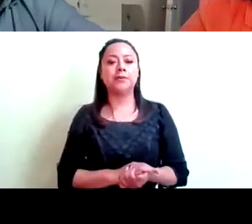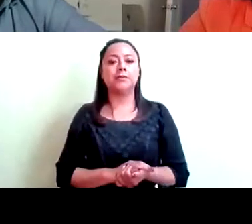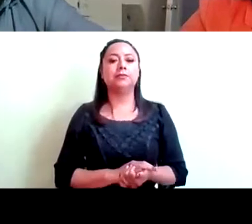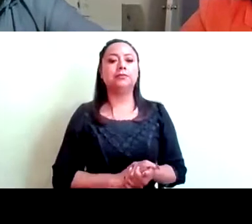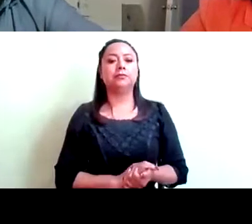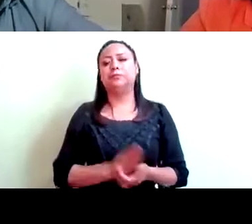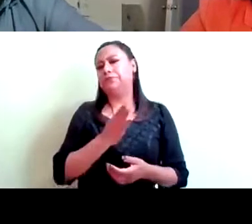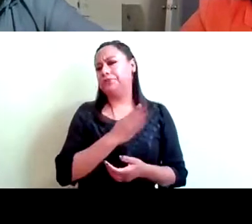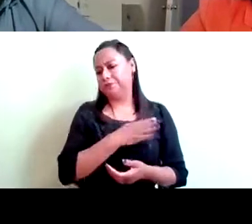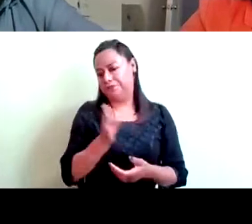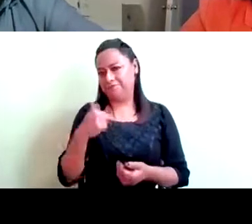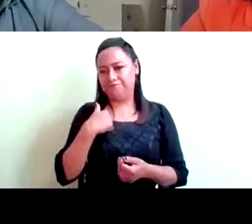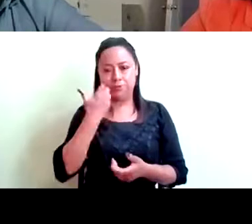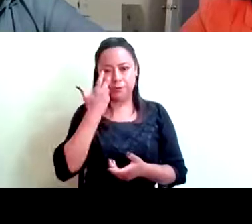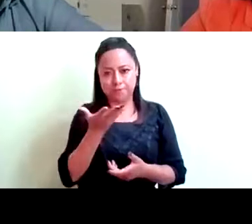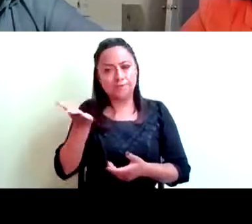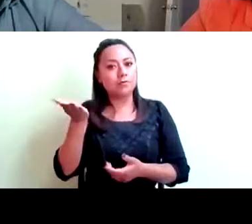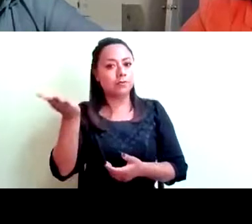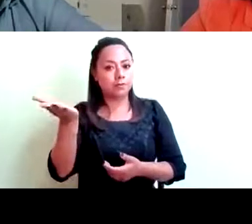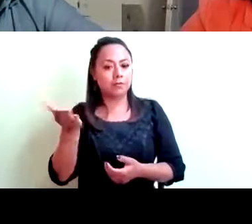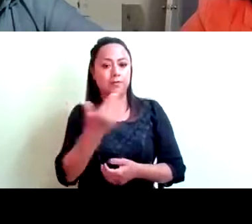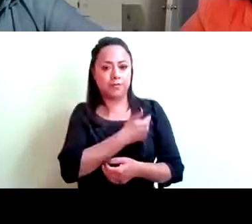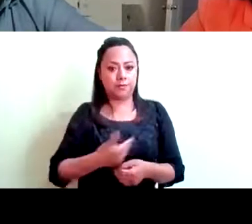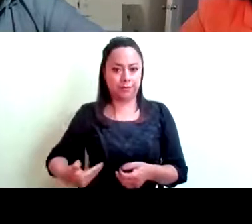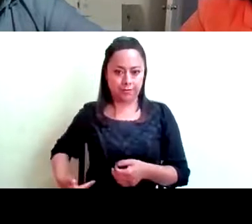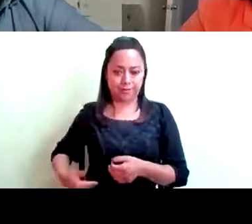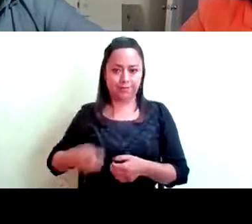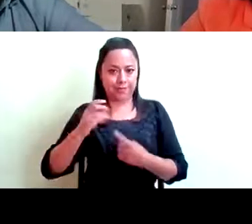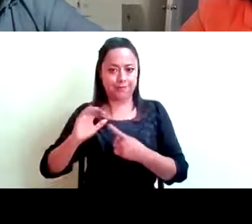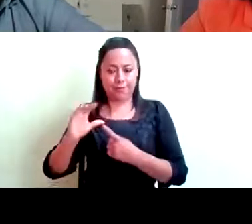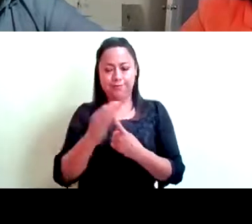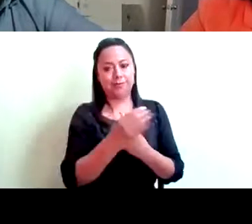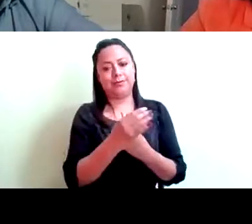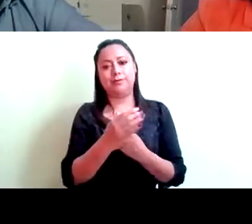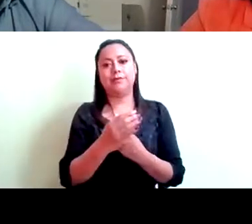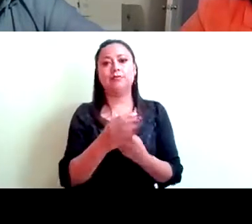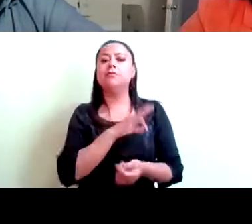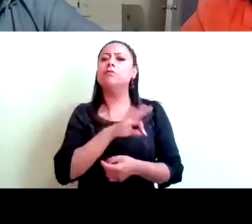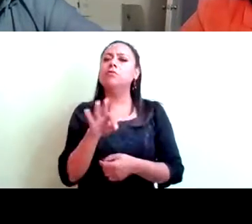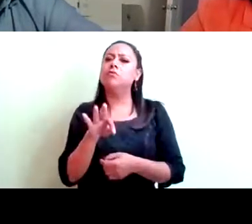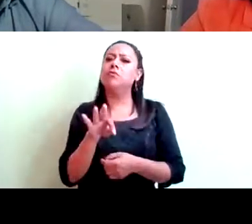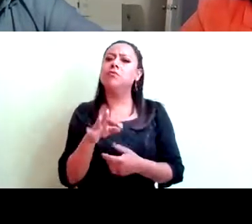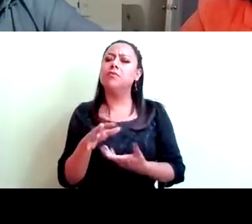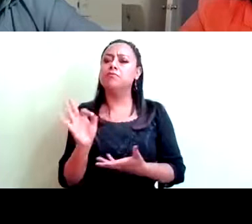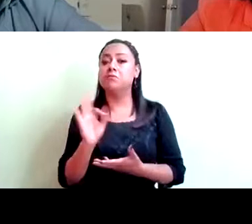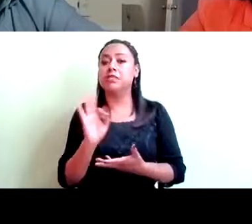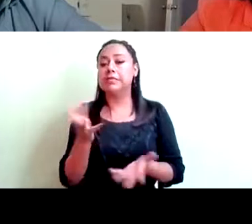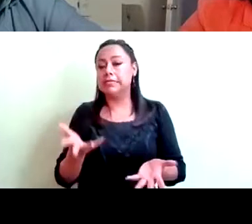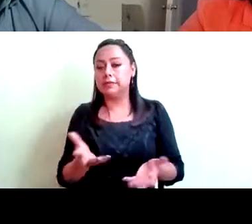Pues yo quisiera solicitar a la presidencia de la comisión que pudiéramos tener